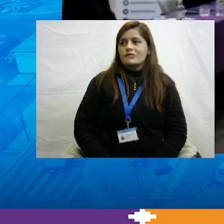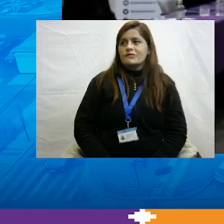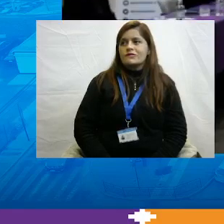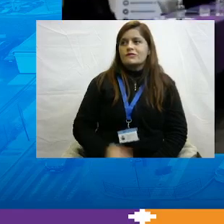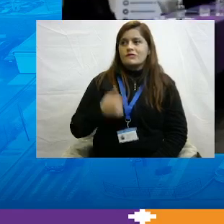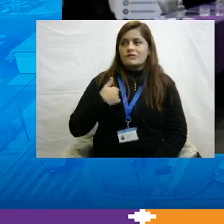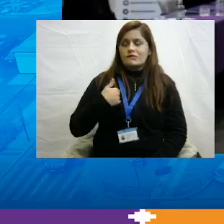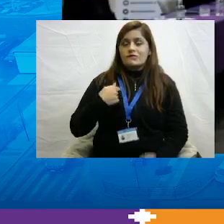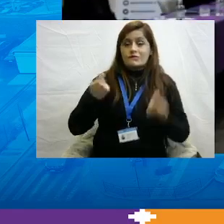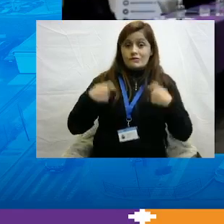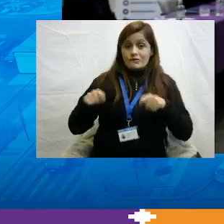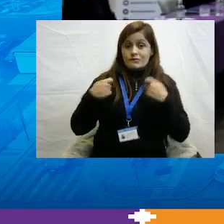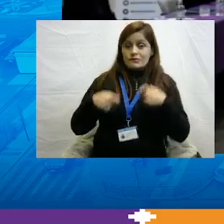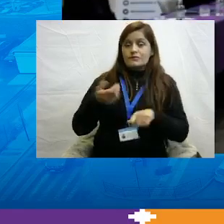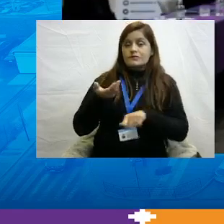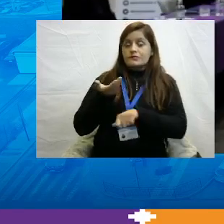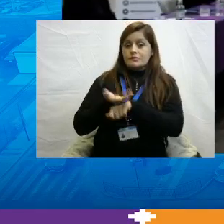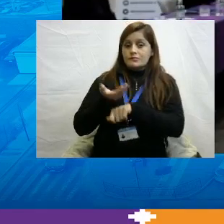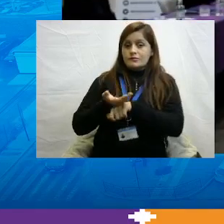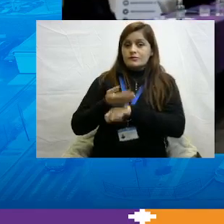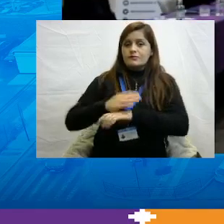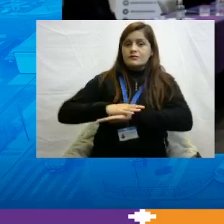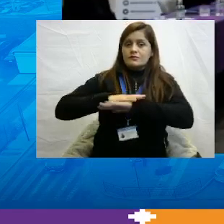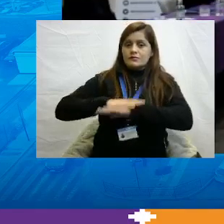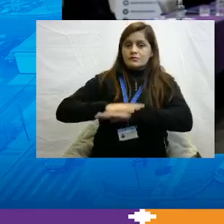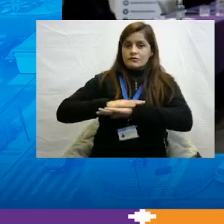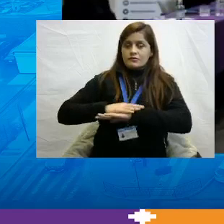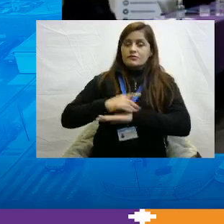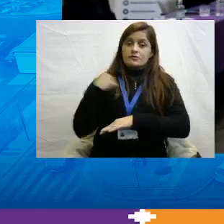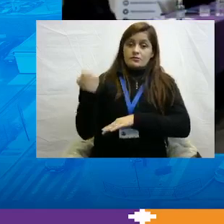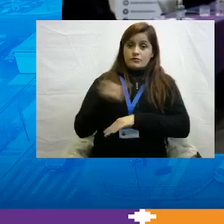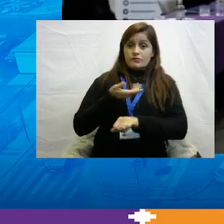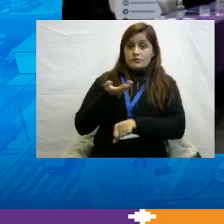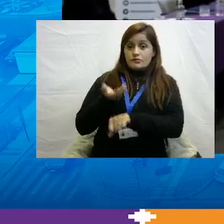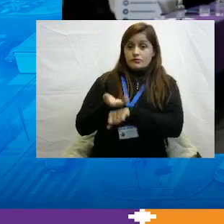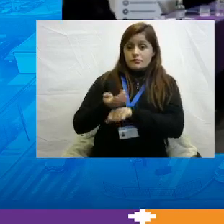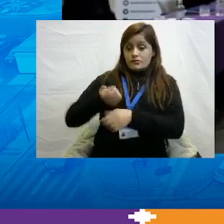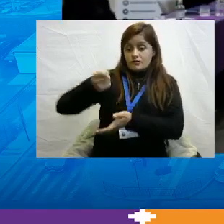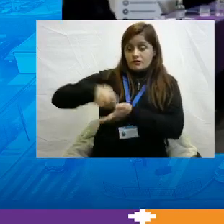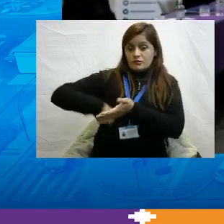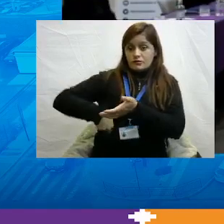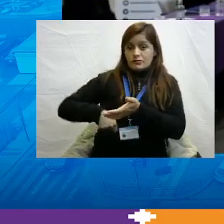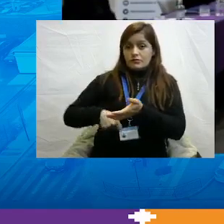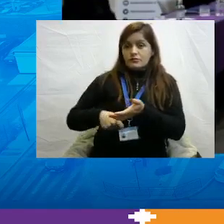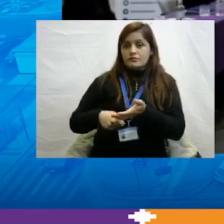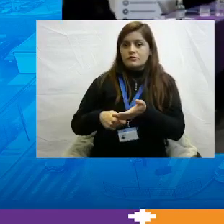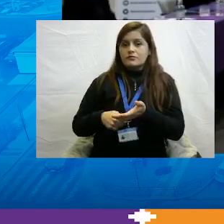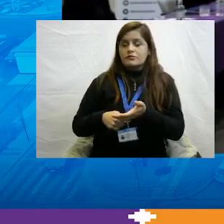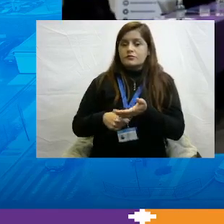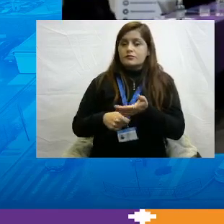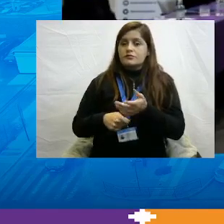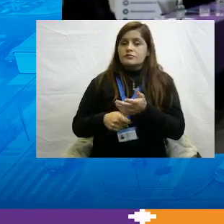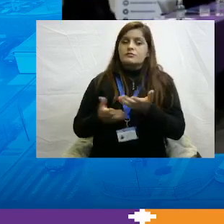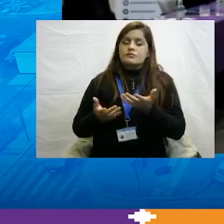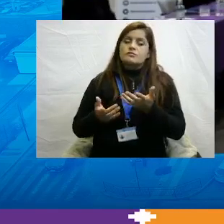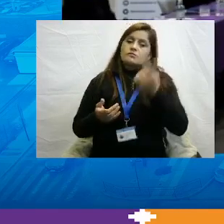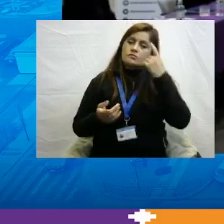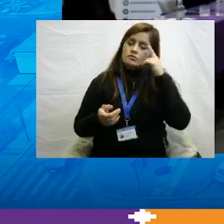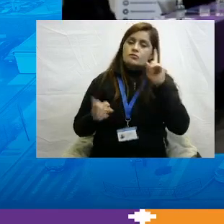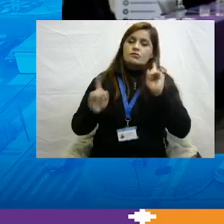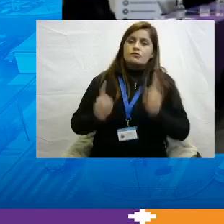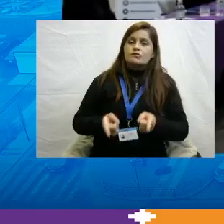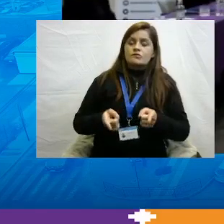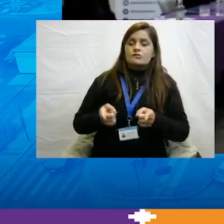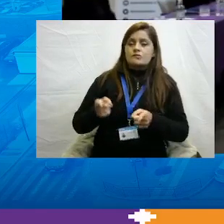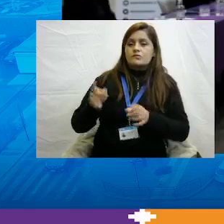solicitar al tribunal que fijara alguna base conforme a lo que nosotros habíamos dicho en la contestación de la demanda. Sin perjuicio de eso,